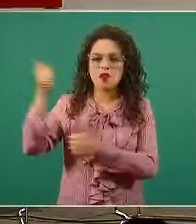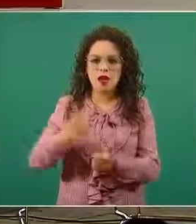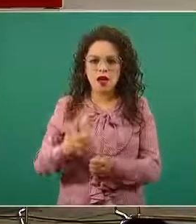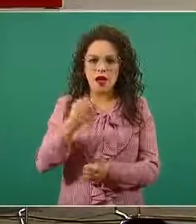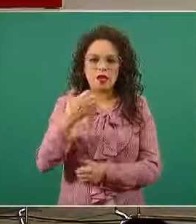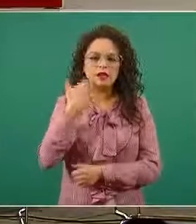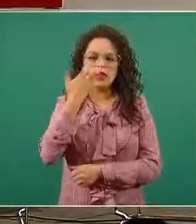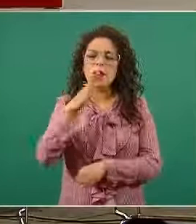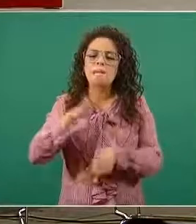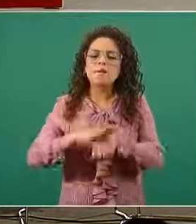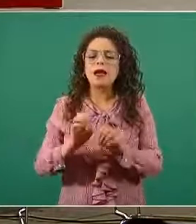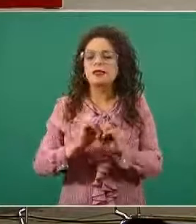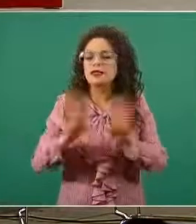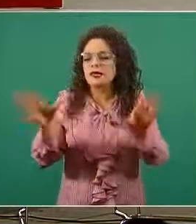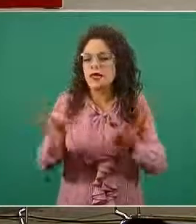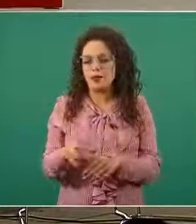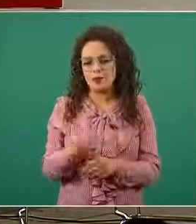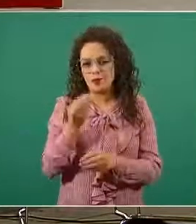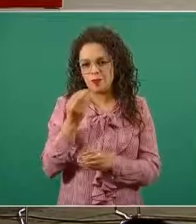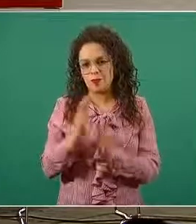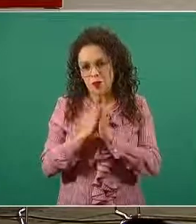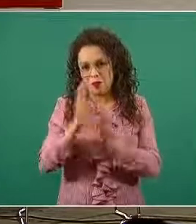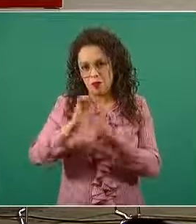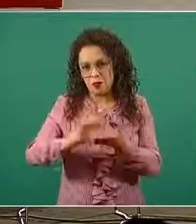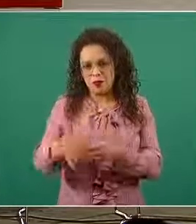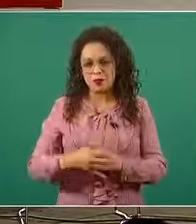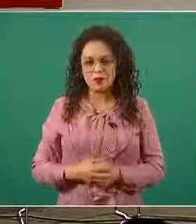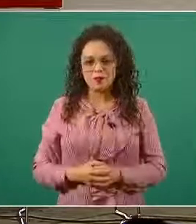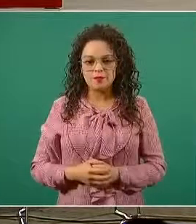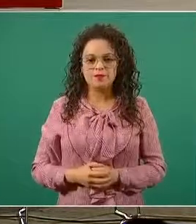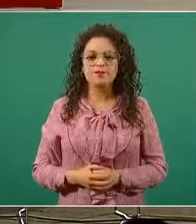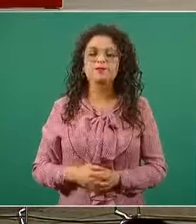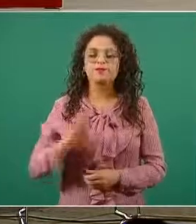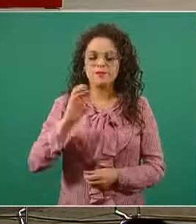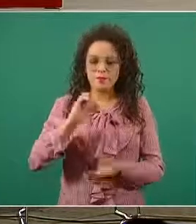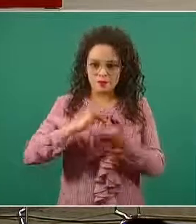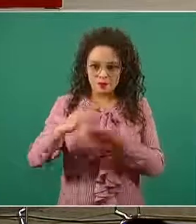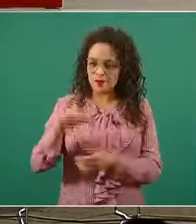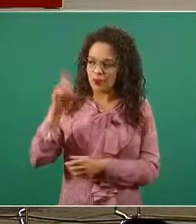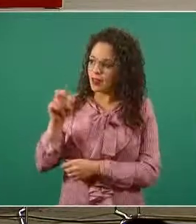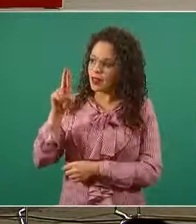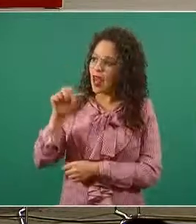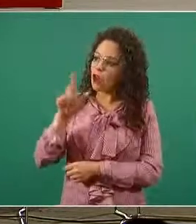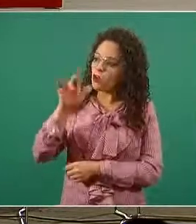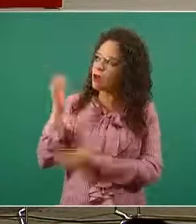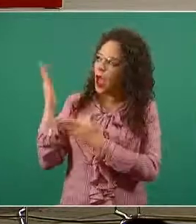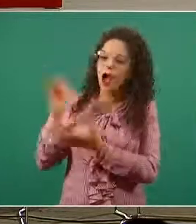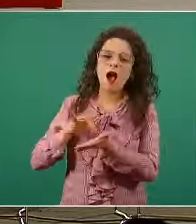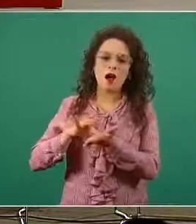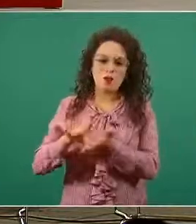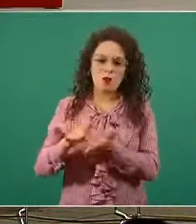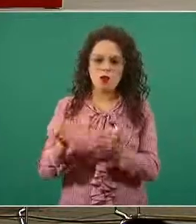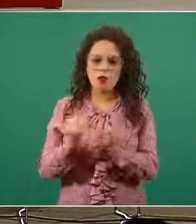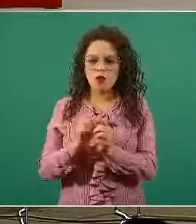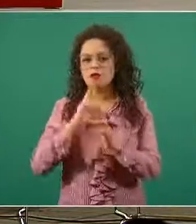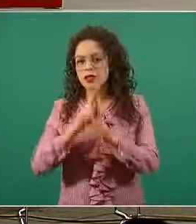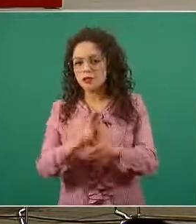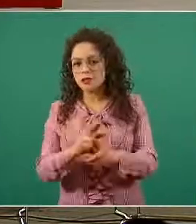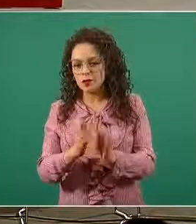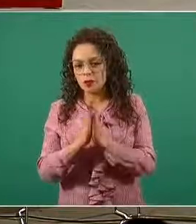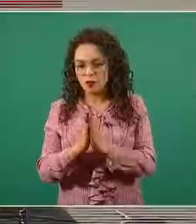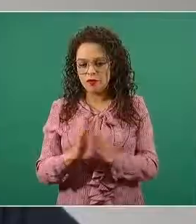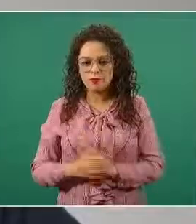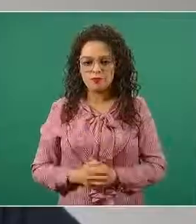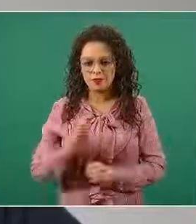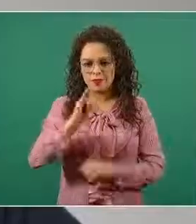precisarlo. Gracias. Muchísimas gracias. Le pediríamos al doctor José Luis Salomía si nos puede apoyar. Claro, con